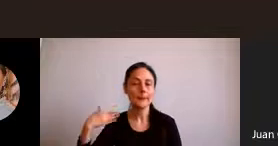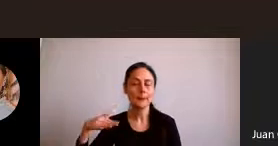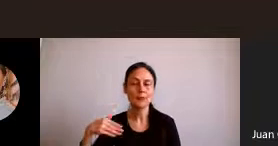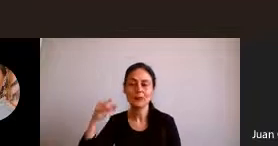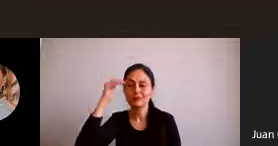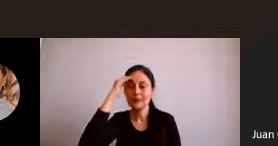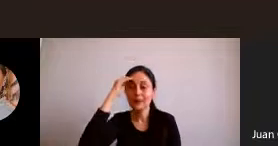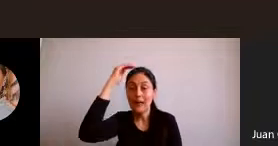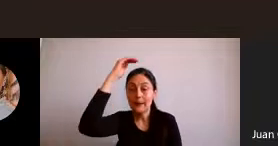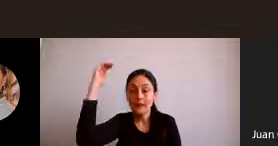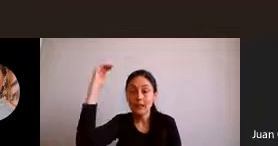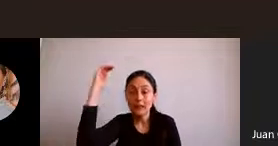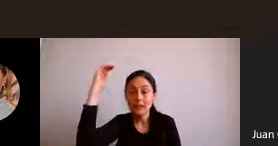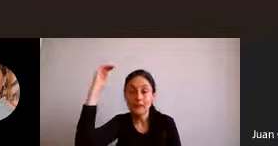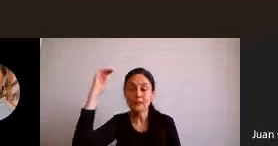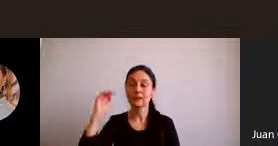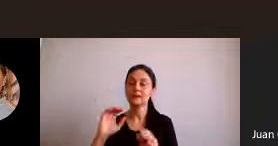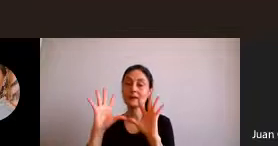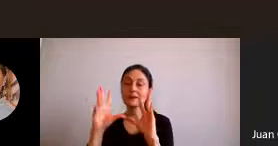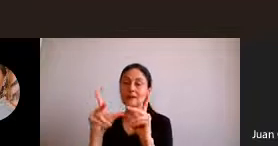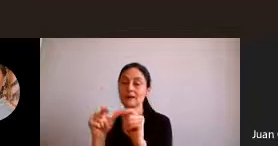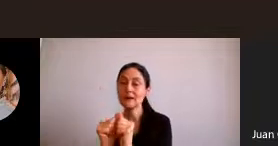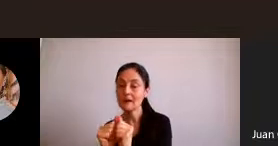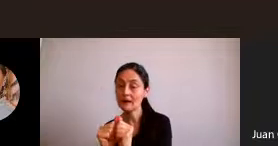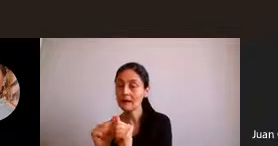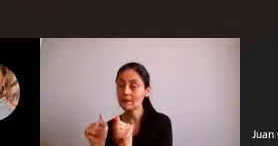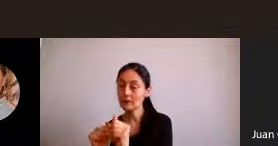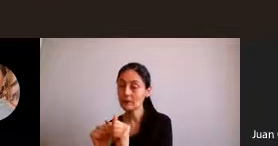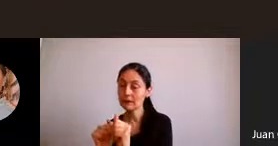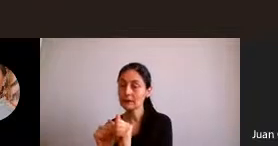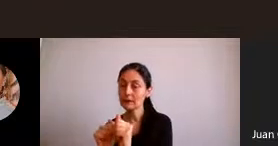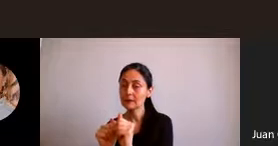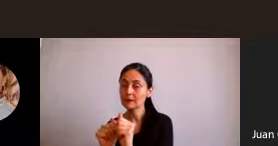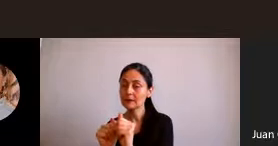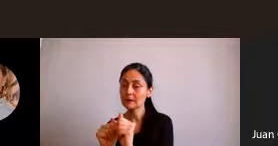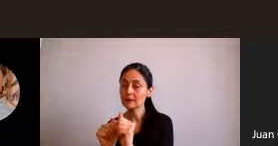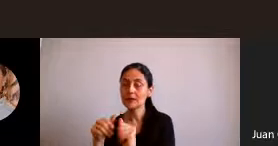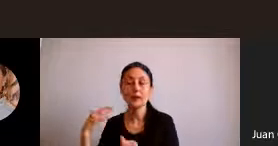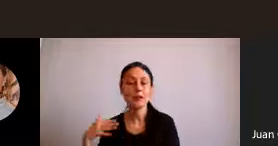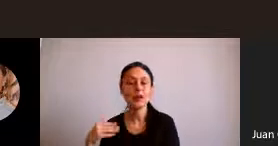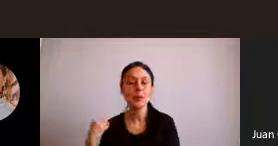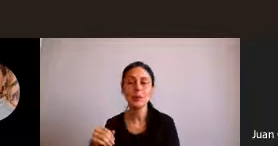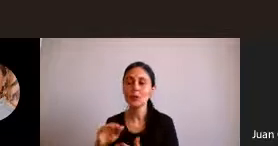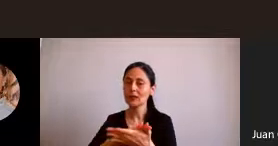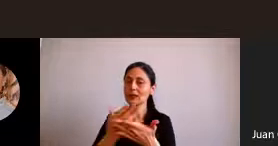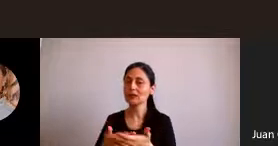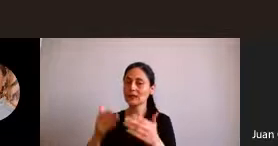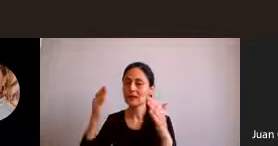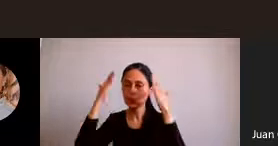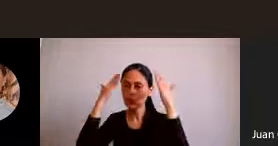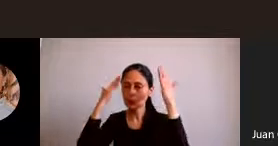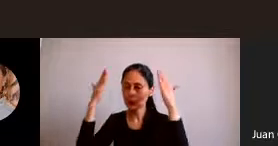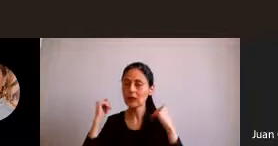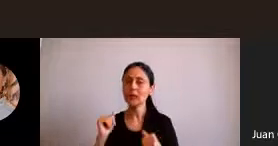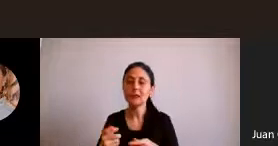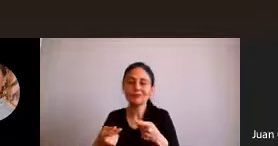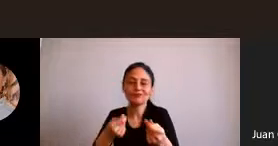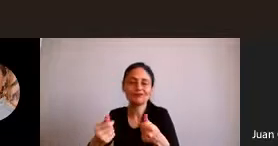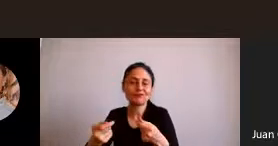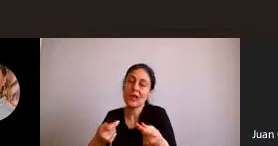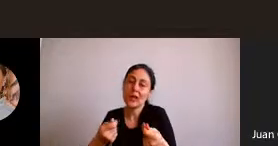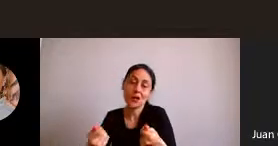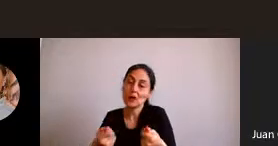familia, que también muchas veces presenta, sobre todo en el ámbito de salud mental y económico, de repercusiones por